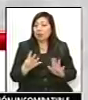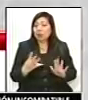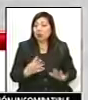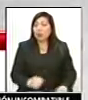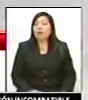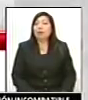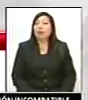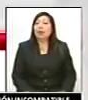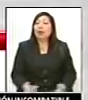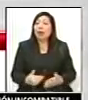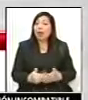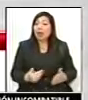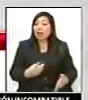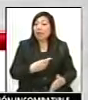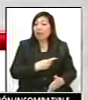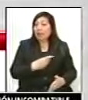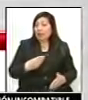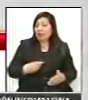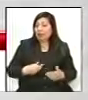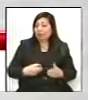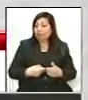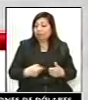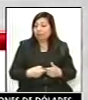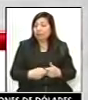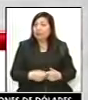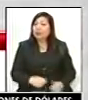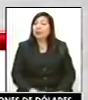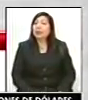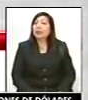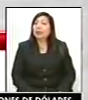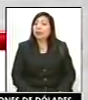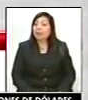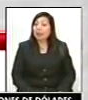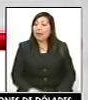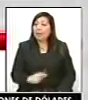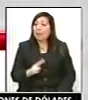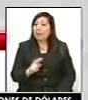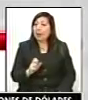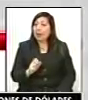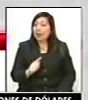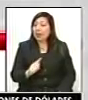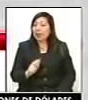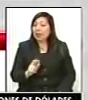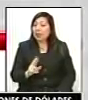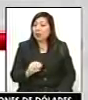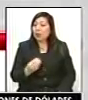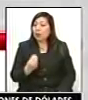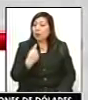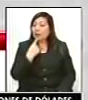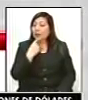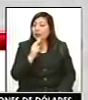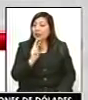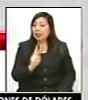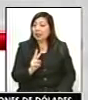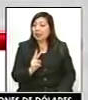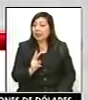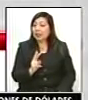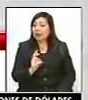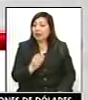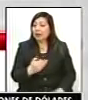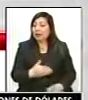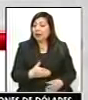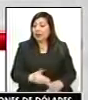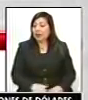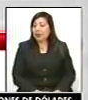2009 ante el director general de electricidad del MINEM, Ismael Valerio Aragón Castro, tal como se observa en el